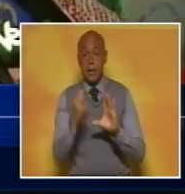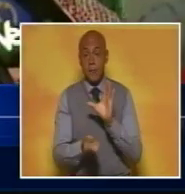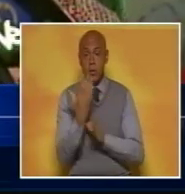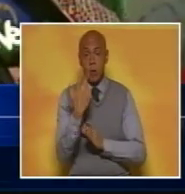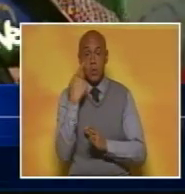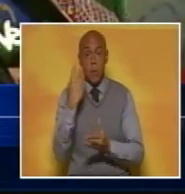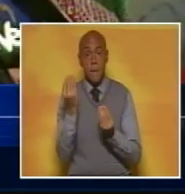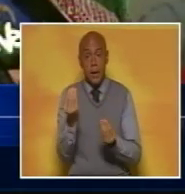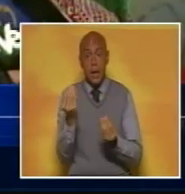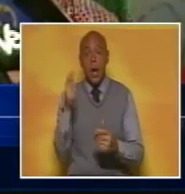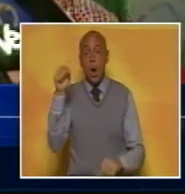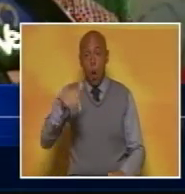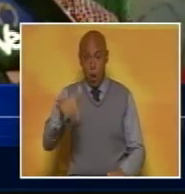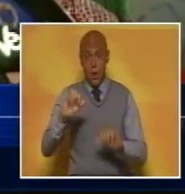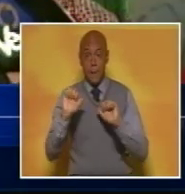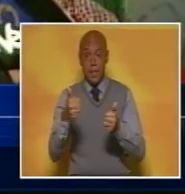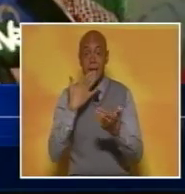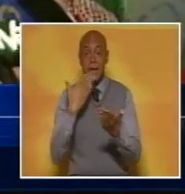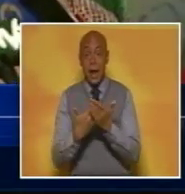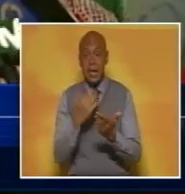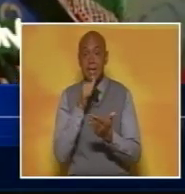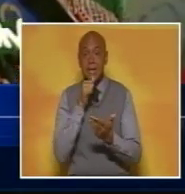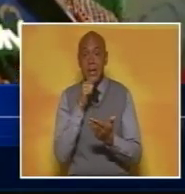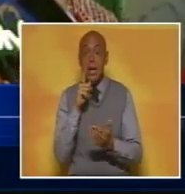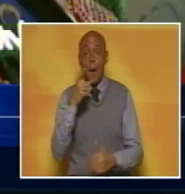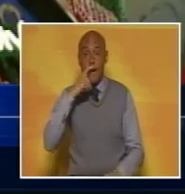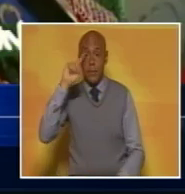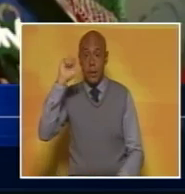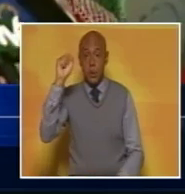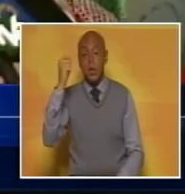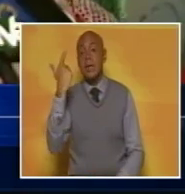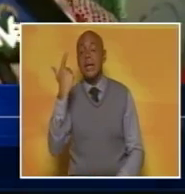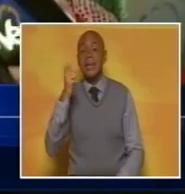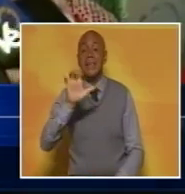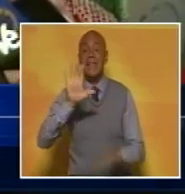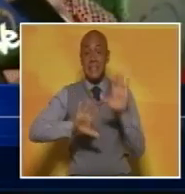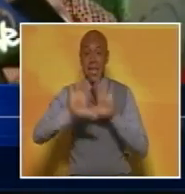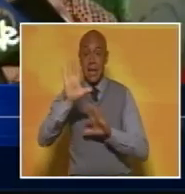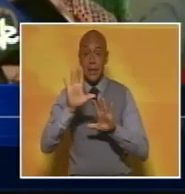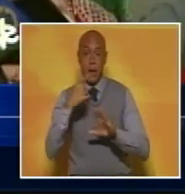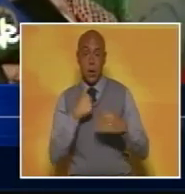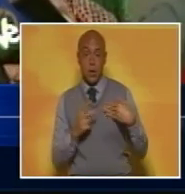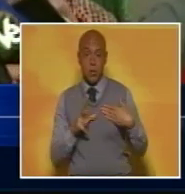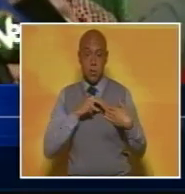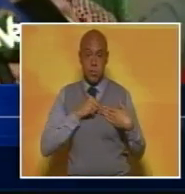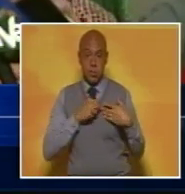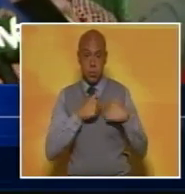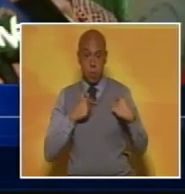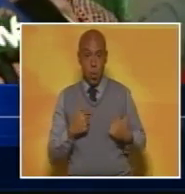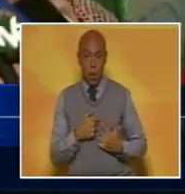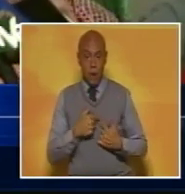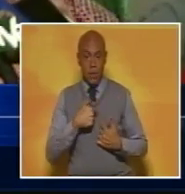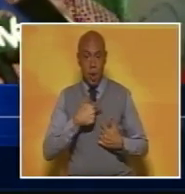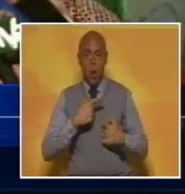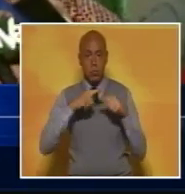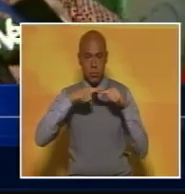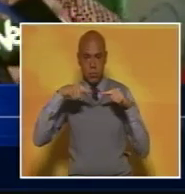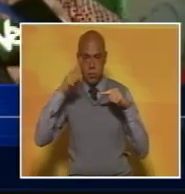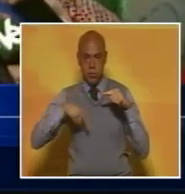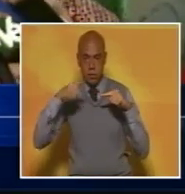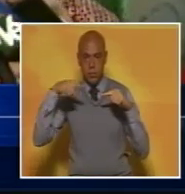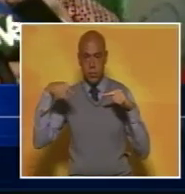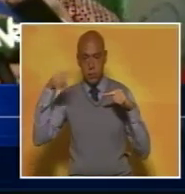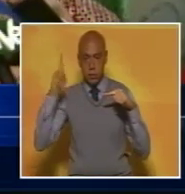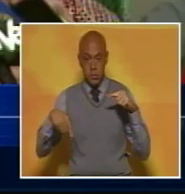nada más y nada menos que el día de hoy, gracias al presidente y al apoyo del presidente Nicolás Maduro, con 15 marcapasos. Y arrancamos ya en las estadísticas semanales de